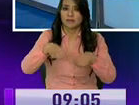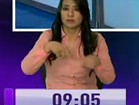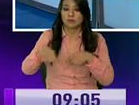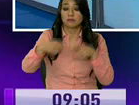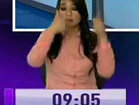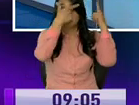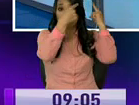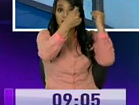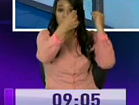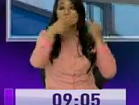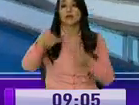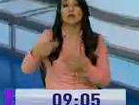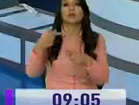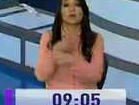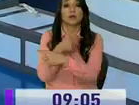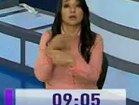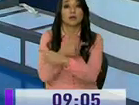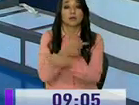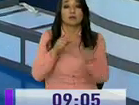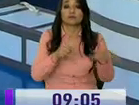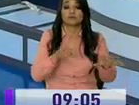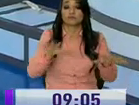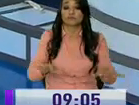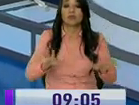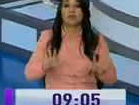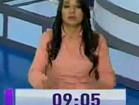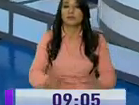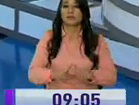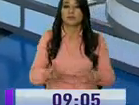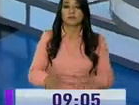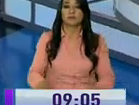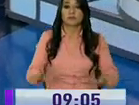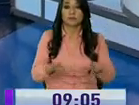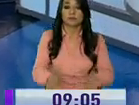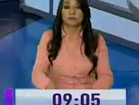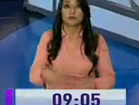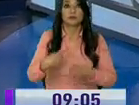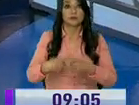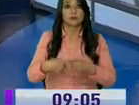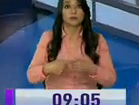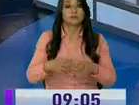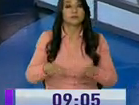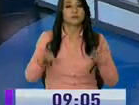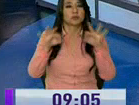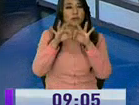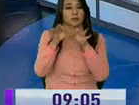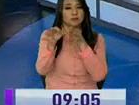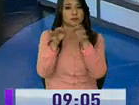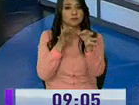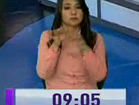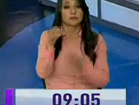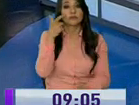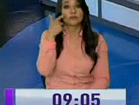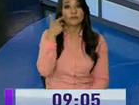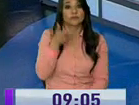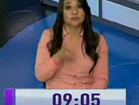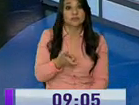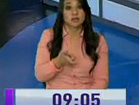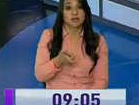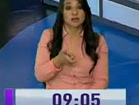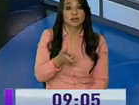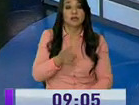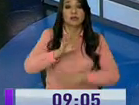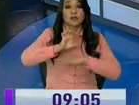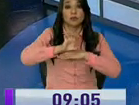Guajaló. Así es, vemos cómo está la situación en diferentes sectores de la ciudad. Es importante recalcar que la Fiscalía de Ecuador hace pocos